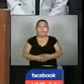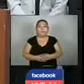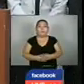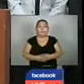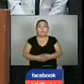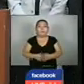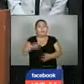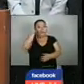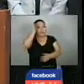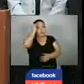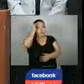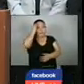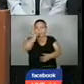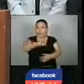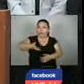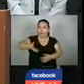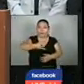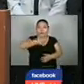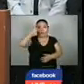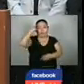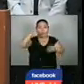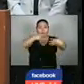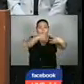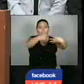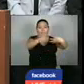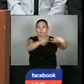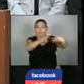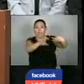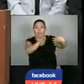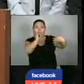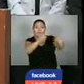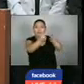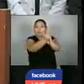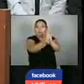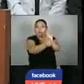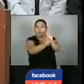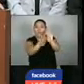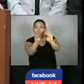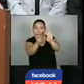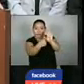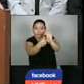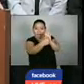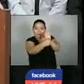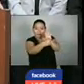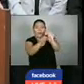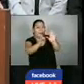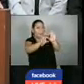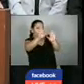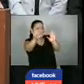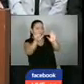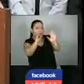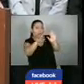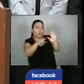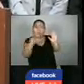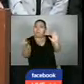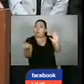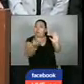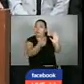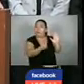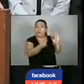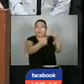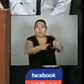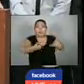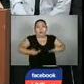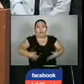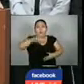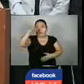Debemos de recordar que la Constitución de la República, en su artículo número 2, dice bien claro que toda persona tiene derecho